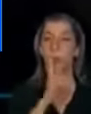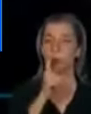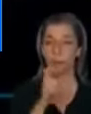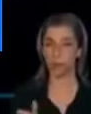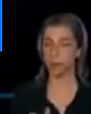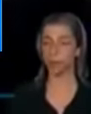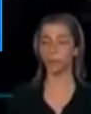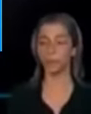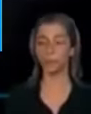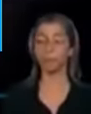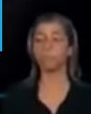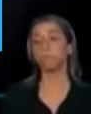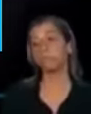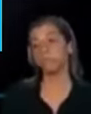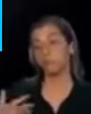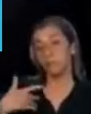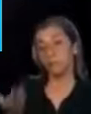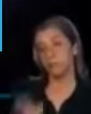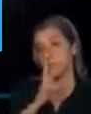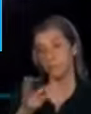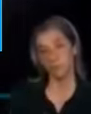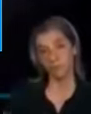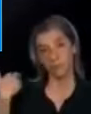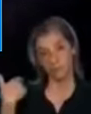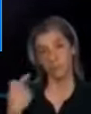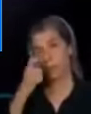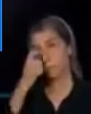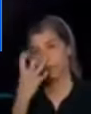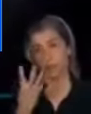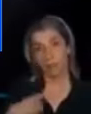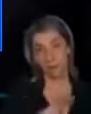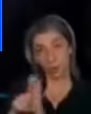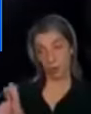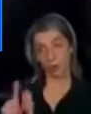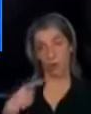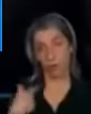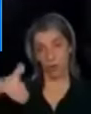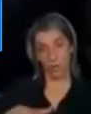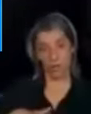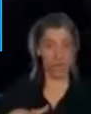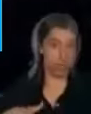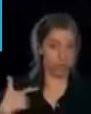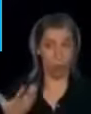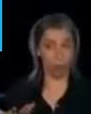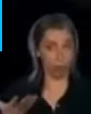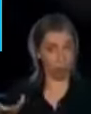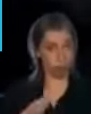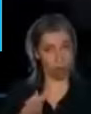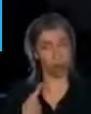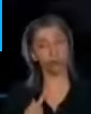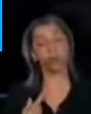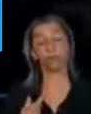a los espectadores que era, digamos, las posibilidades del elector eran o él o Milei. ¿Sí? Me